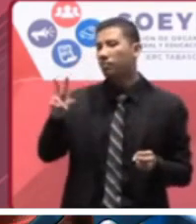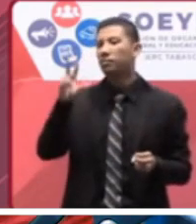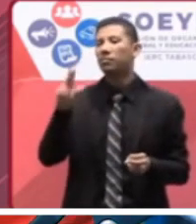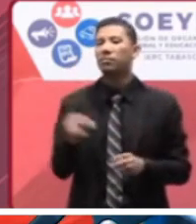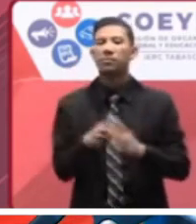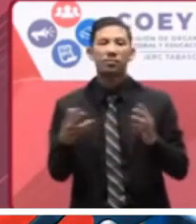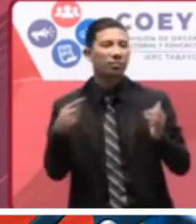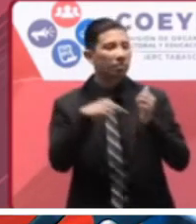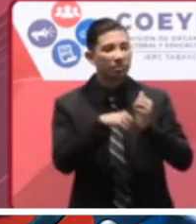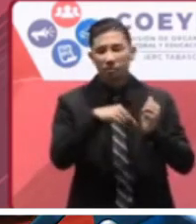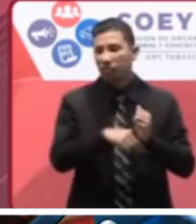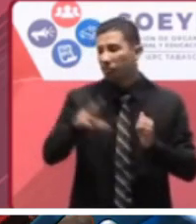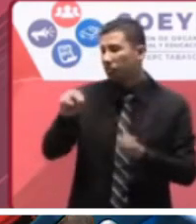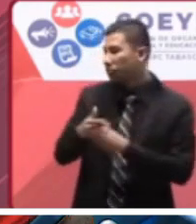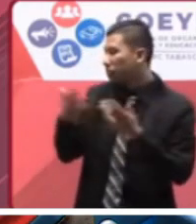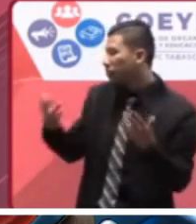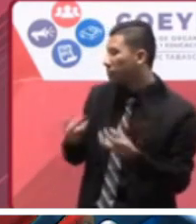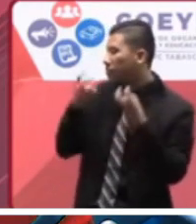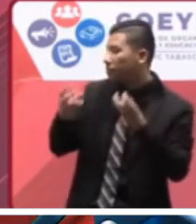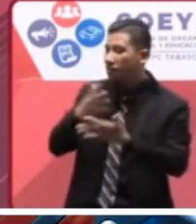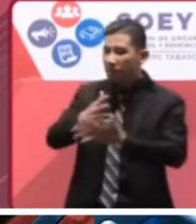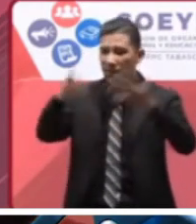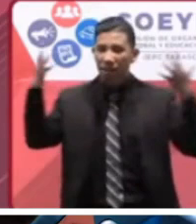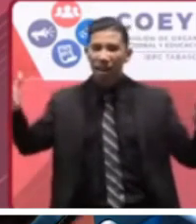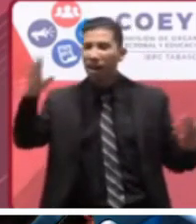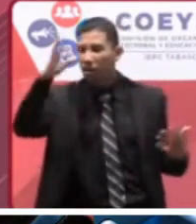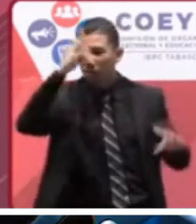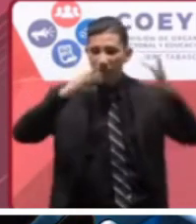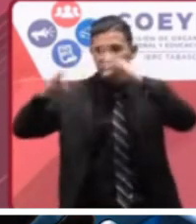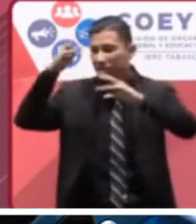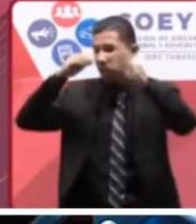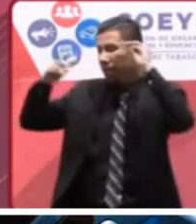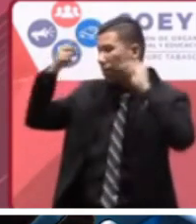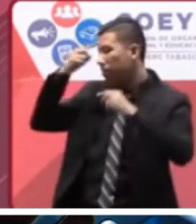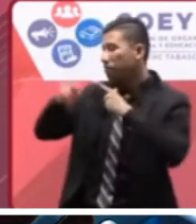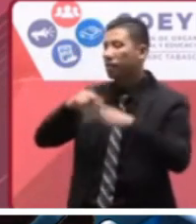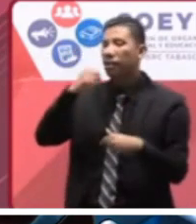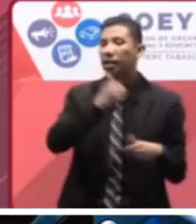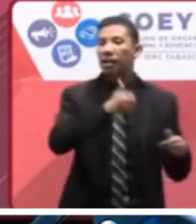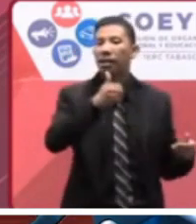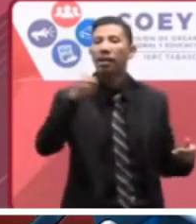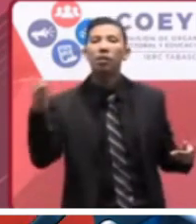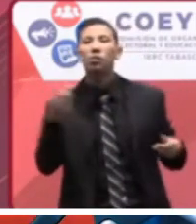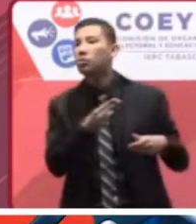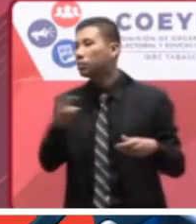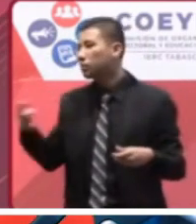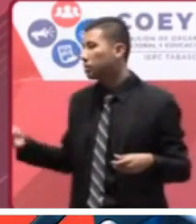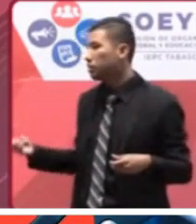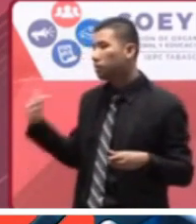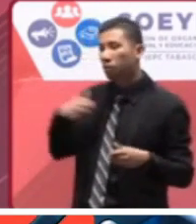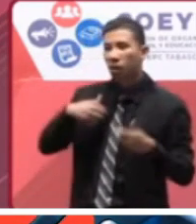y no descalificarse. Eso es una gran lección que se está dando en la UJAT. Y yo se lo agradezco, directora.